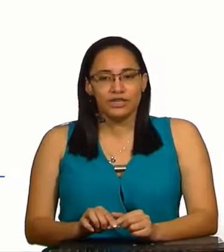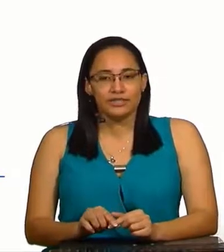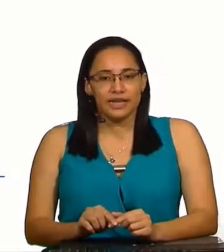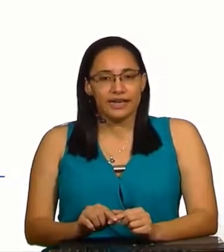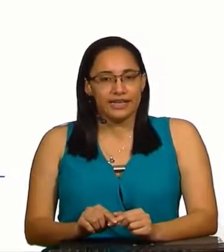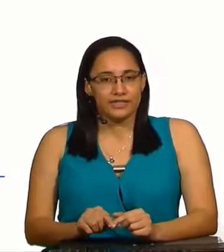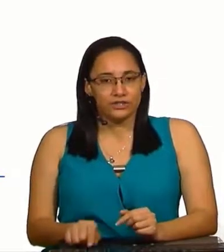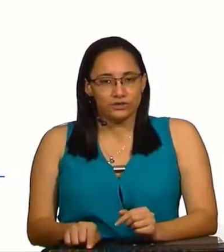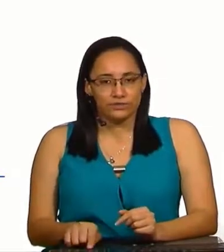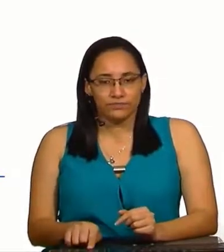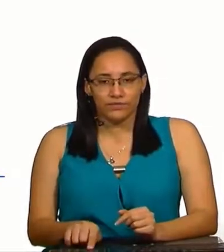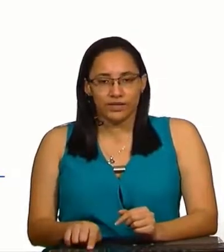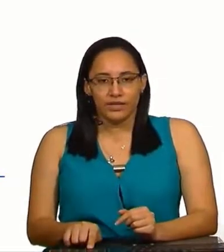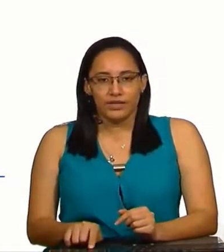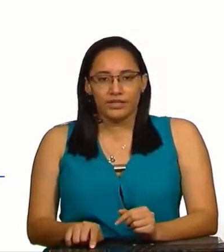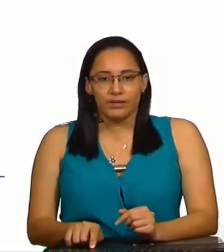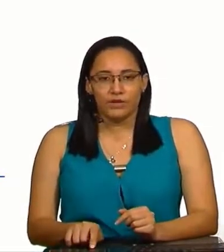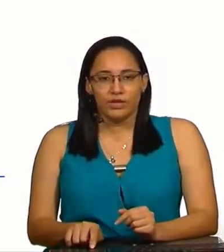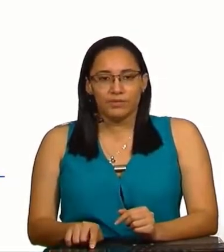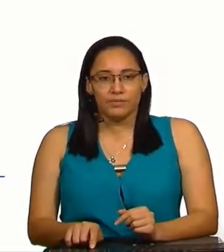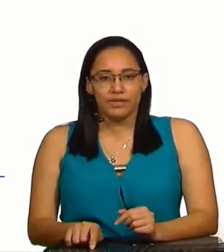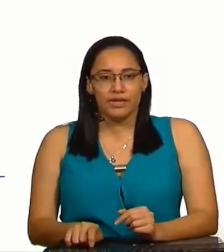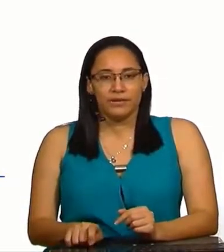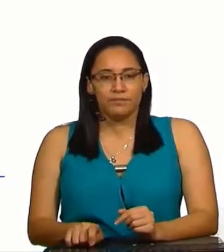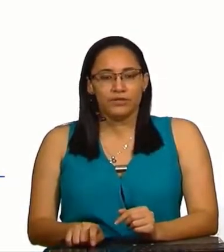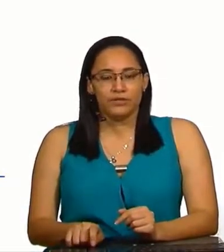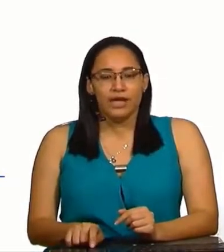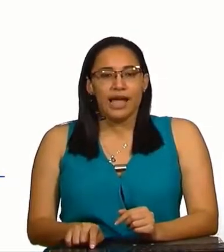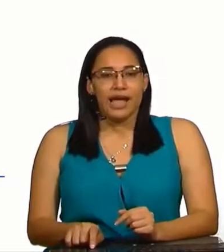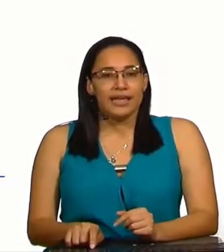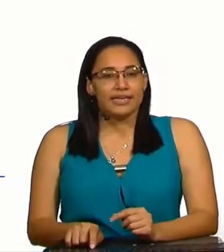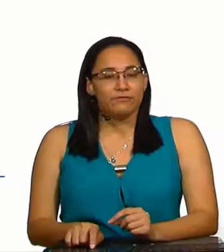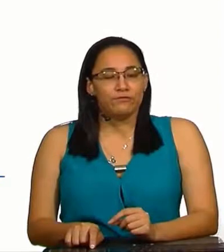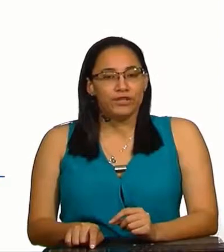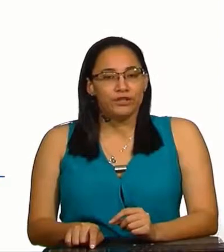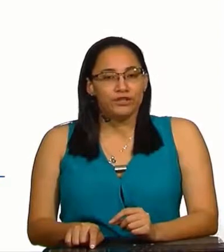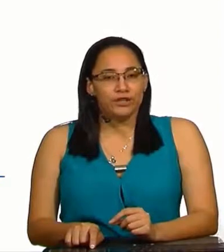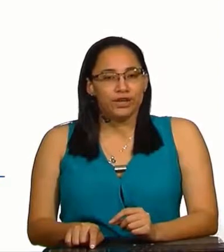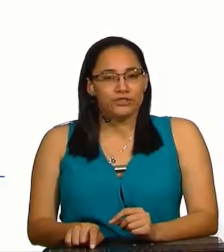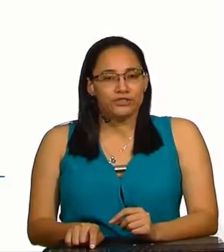sin utilizar el to. Tenemos el primer ejemplo.